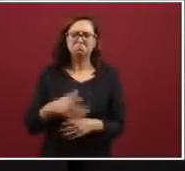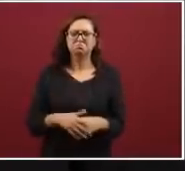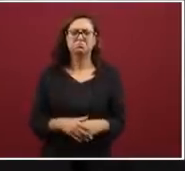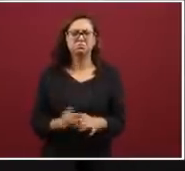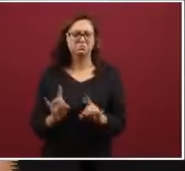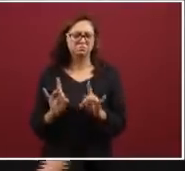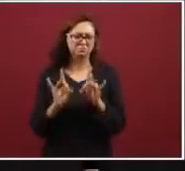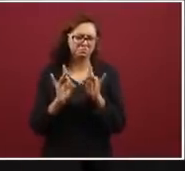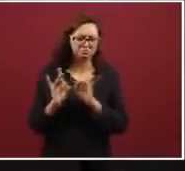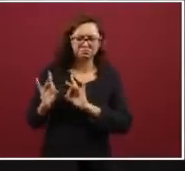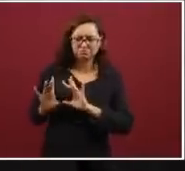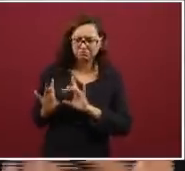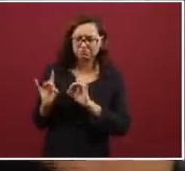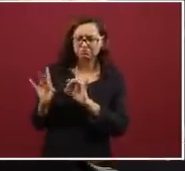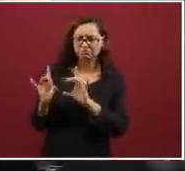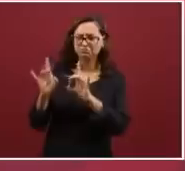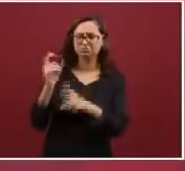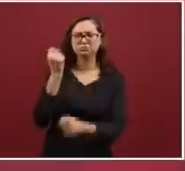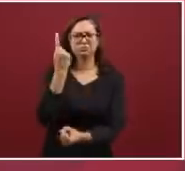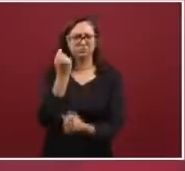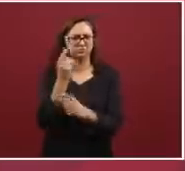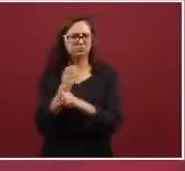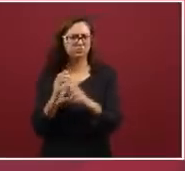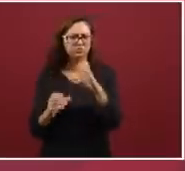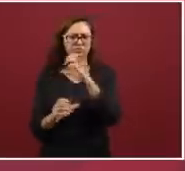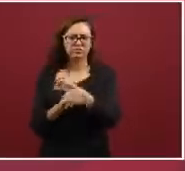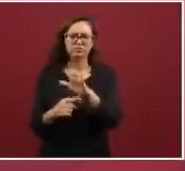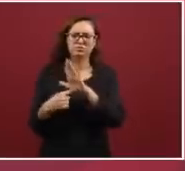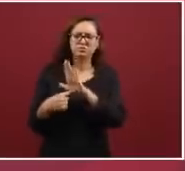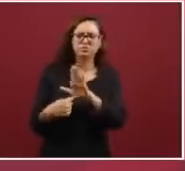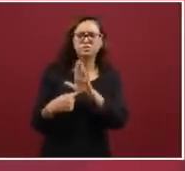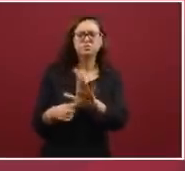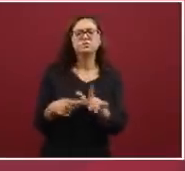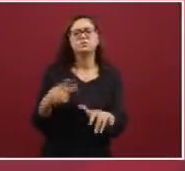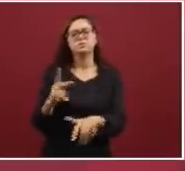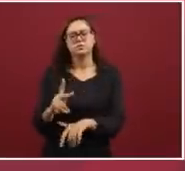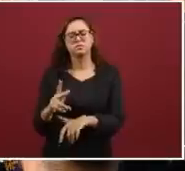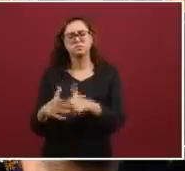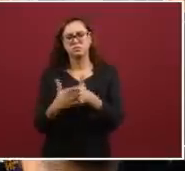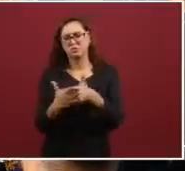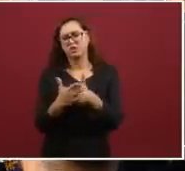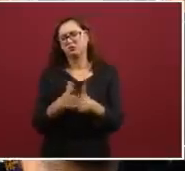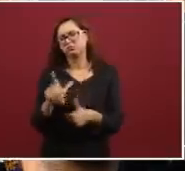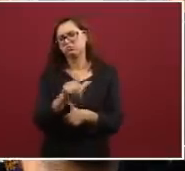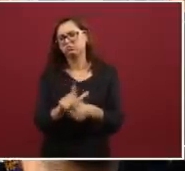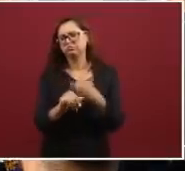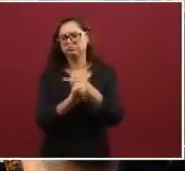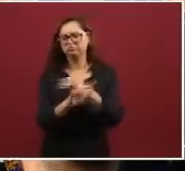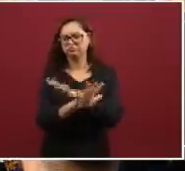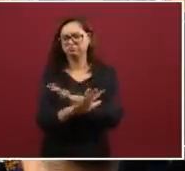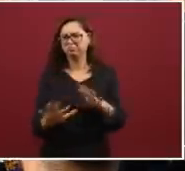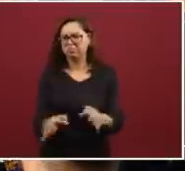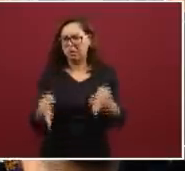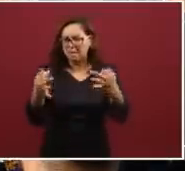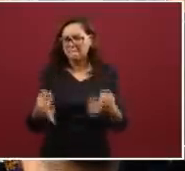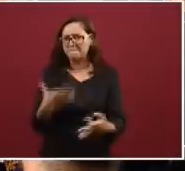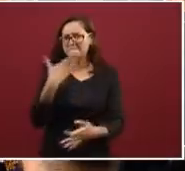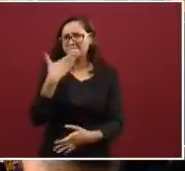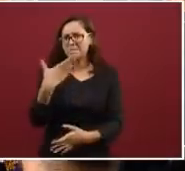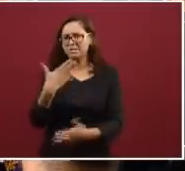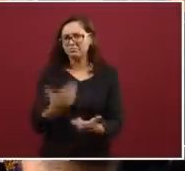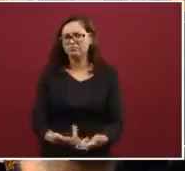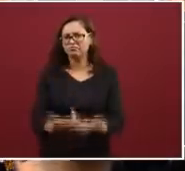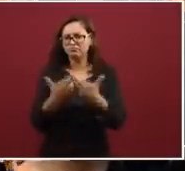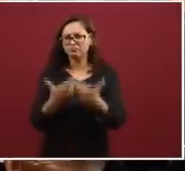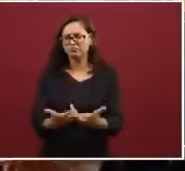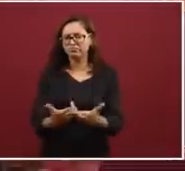cosas, pero quiero presentar un informe amplio y